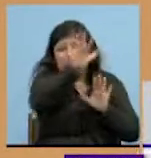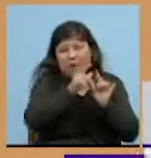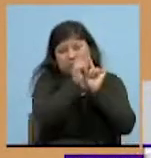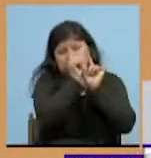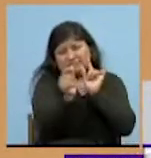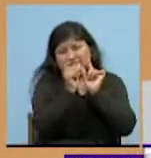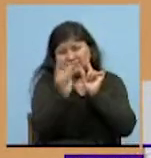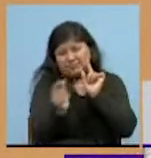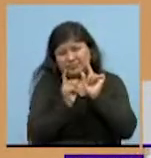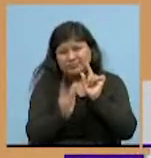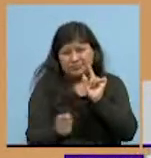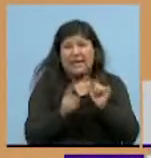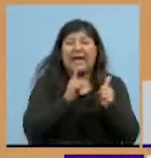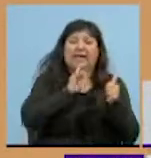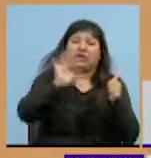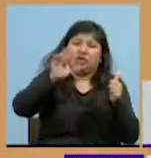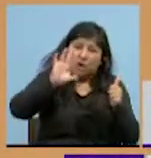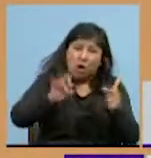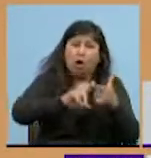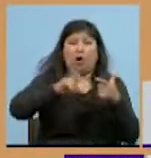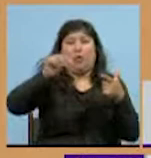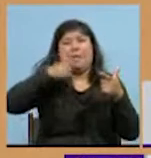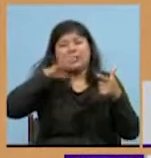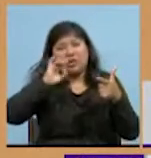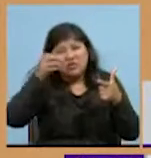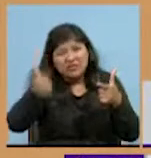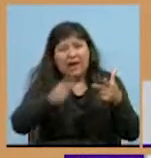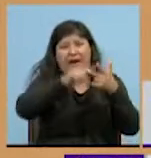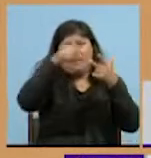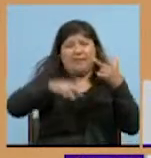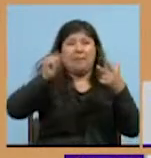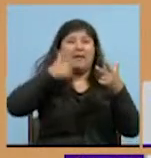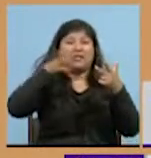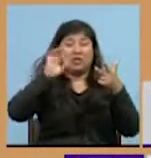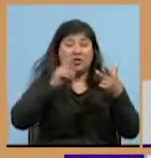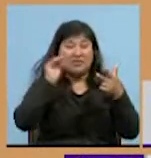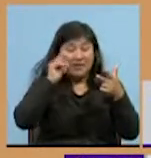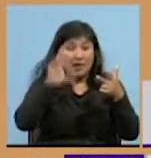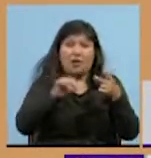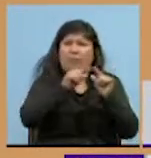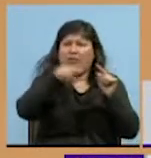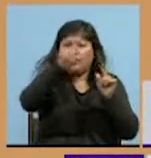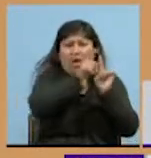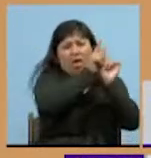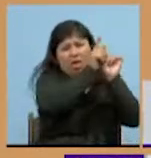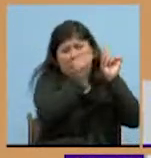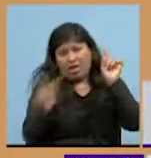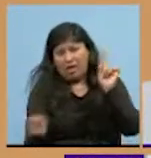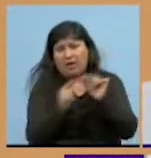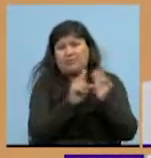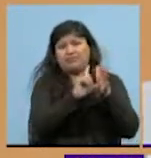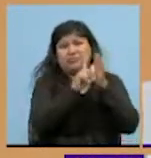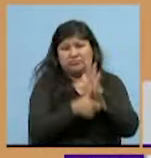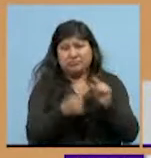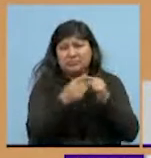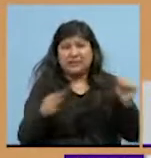Chico, muy alto para poder venir a ver. Entonces, con la incorporación de todos los profesionales, que es un buen augurio para nuestra zona, que